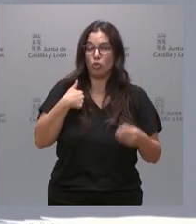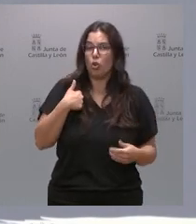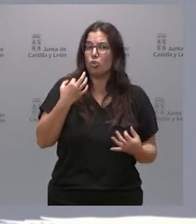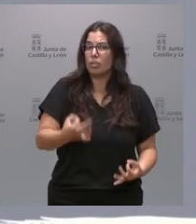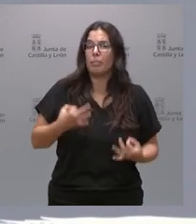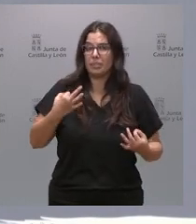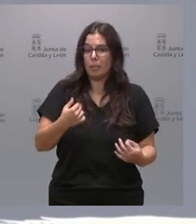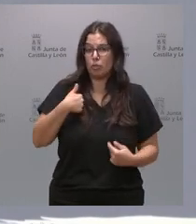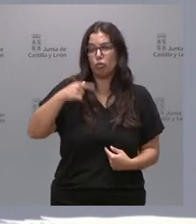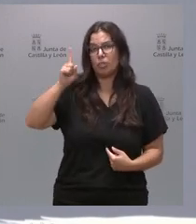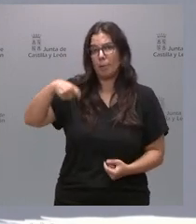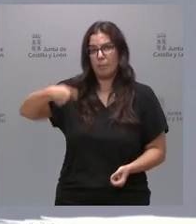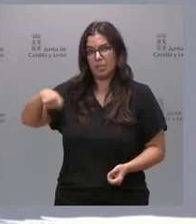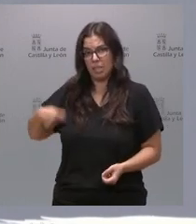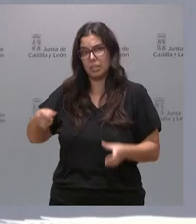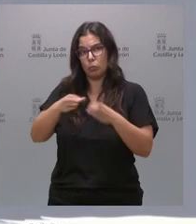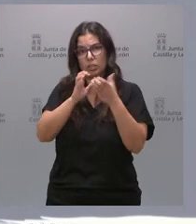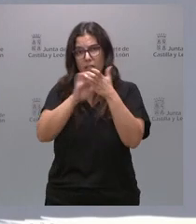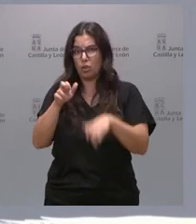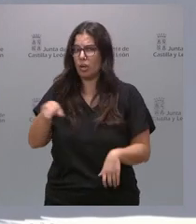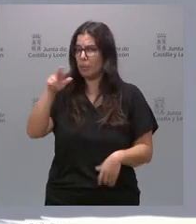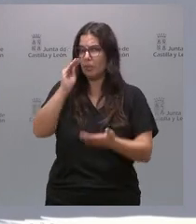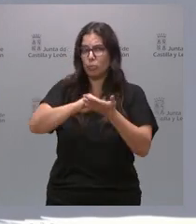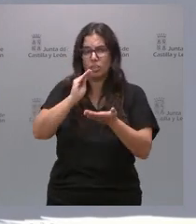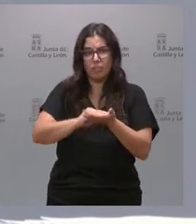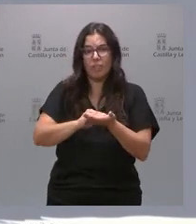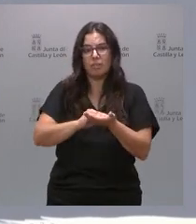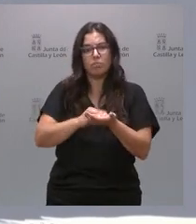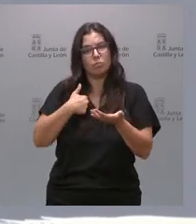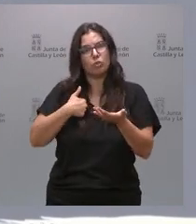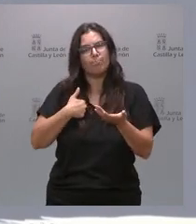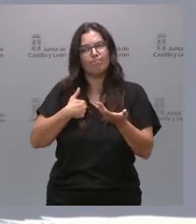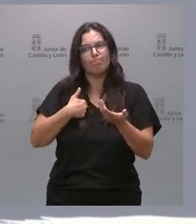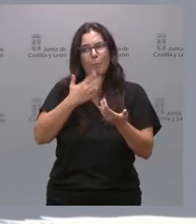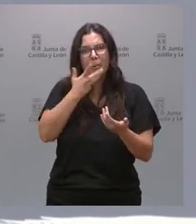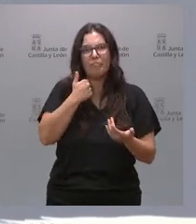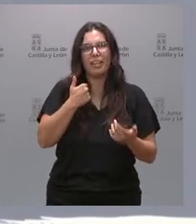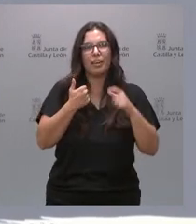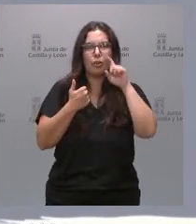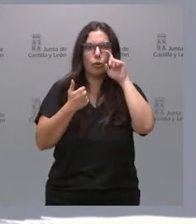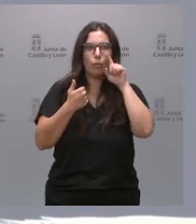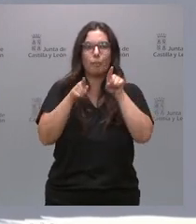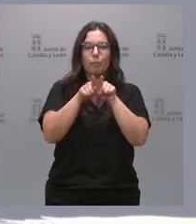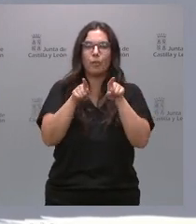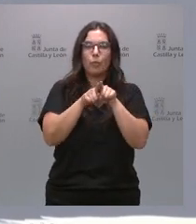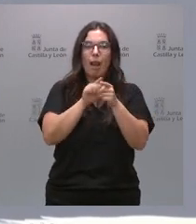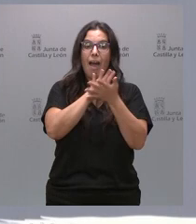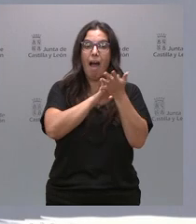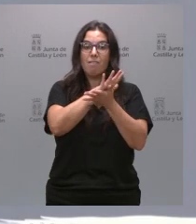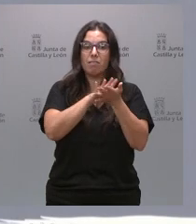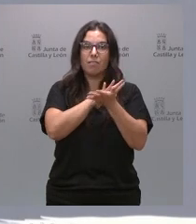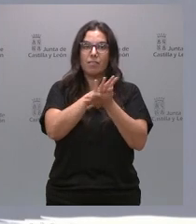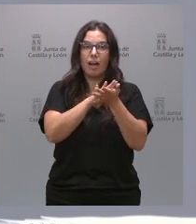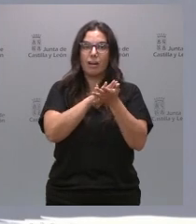el presidente de la junta de castillón lo ha retirado en varias ocasiones de establecer aquellos calificativos que lógicamente